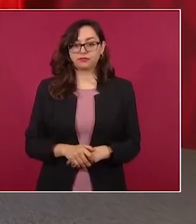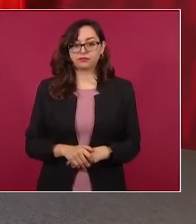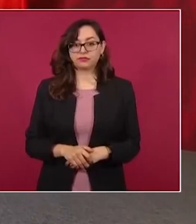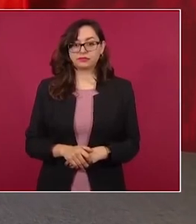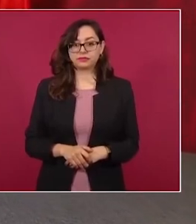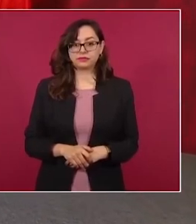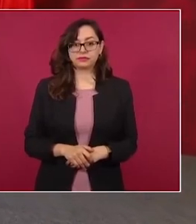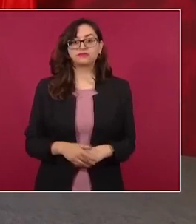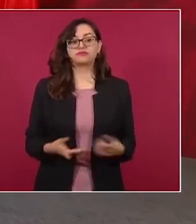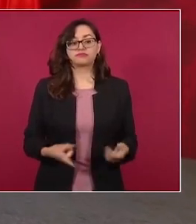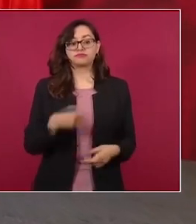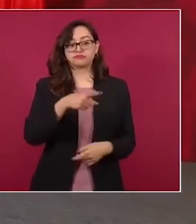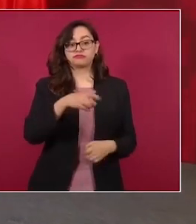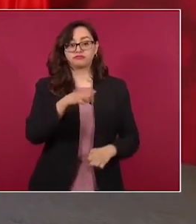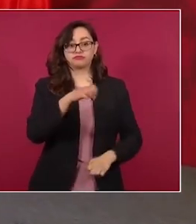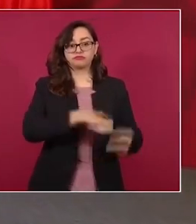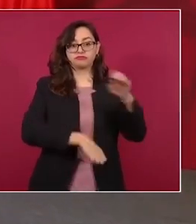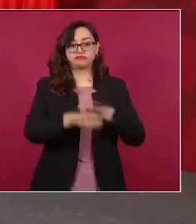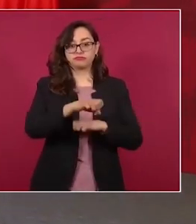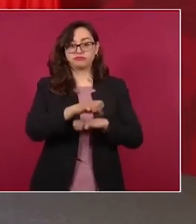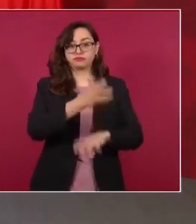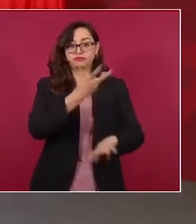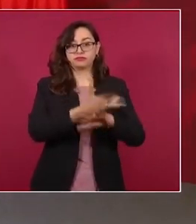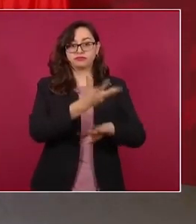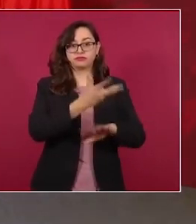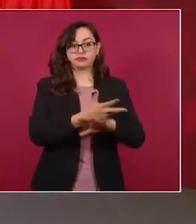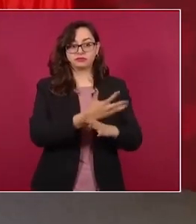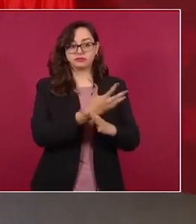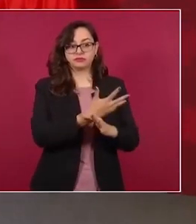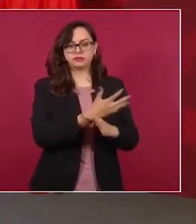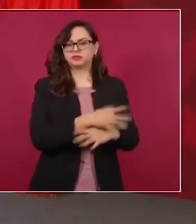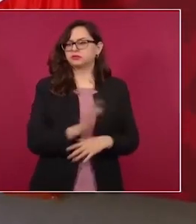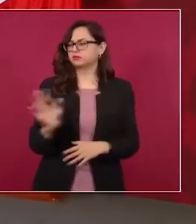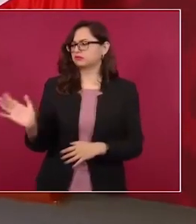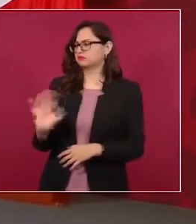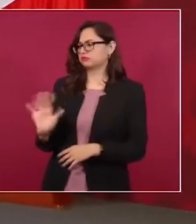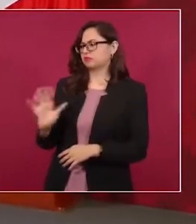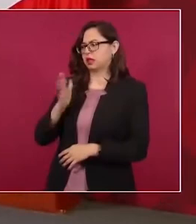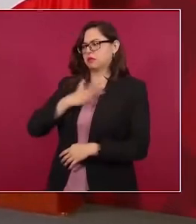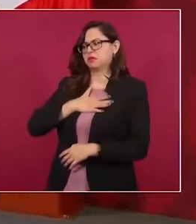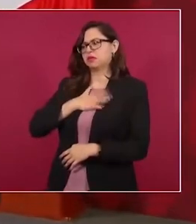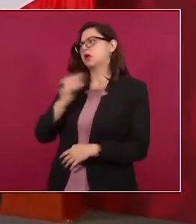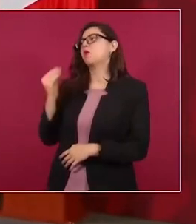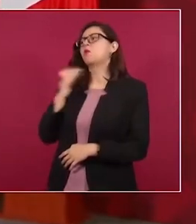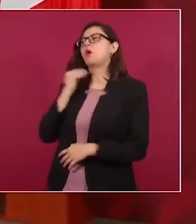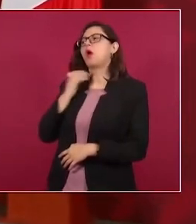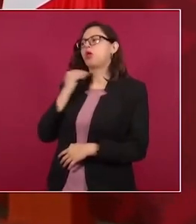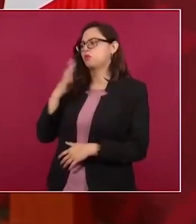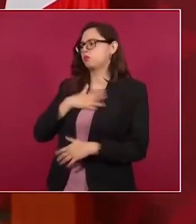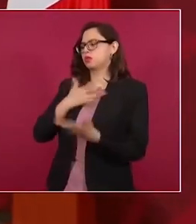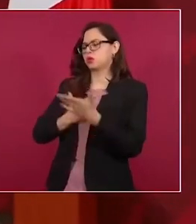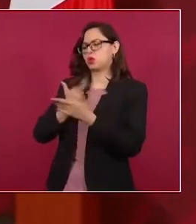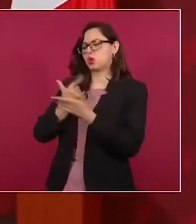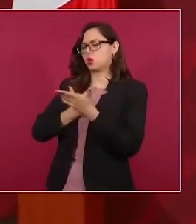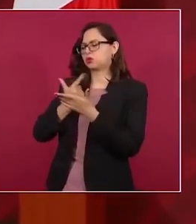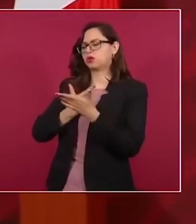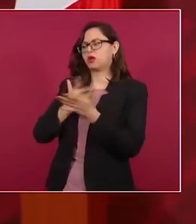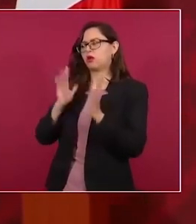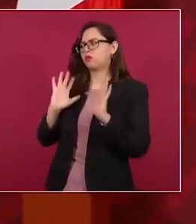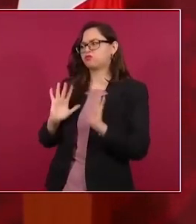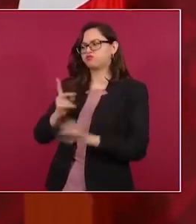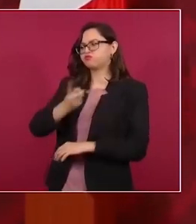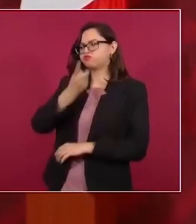corporación comercial muy importante de Estados Unidos y me dijo, es que me dicen los abogados y